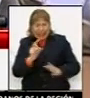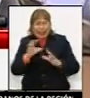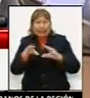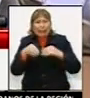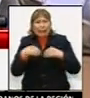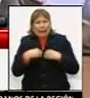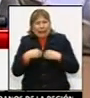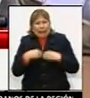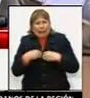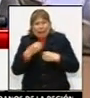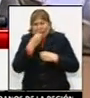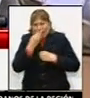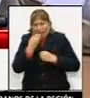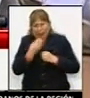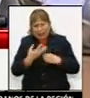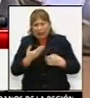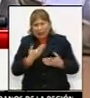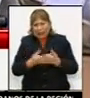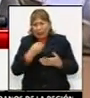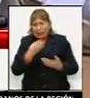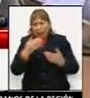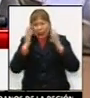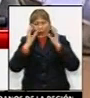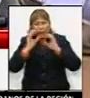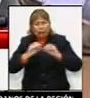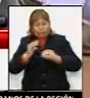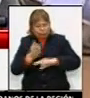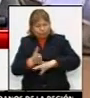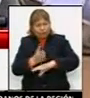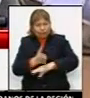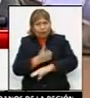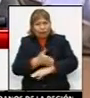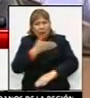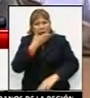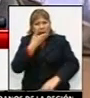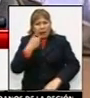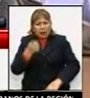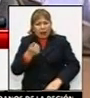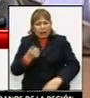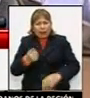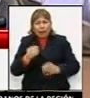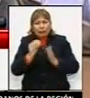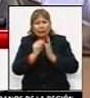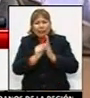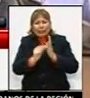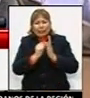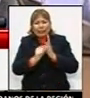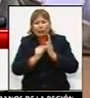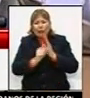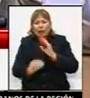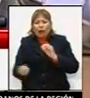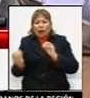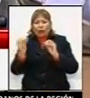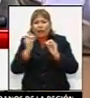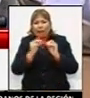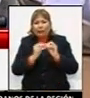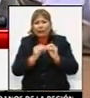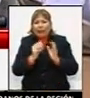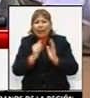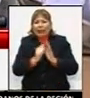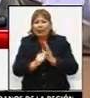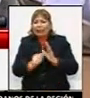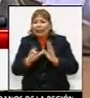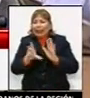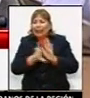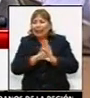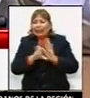bien, hay que aprobarlo, yo estoy de acuerdo. Desarrollar, mejorar los artículos correspondientes a la ley, la